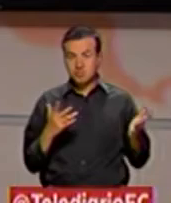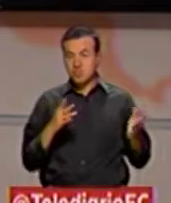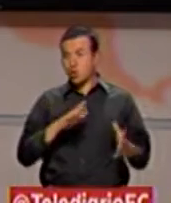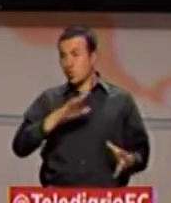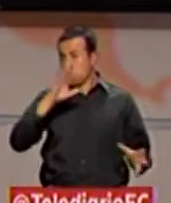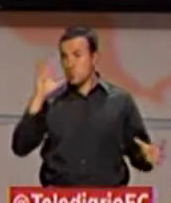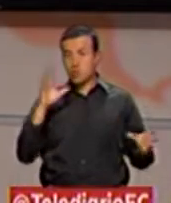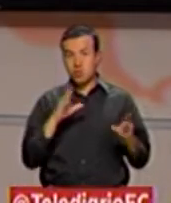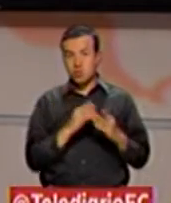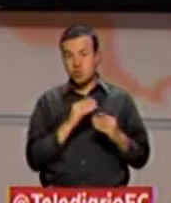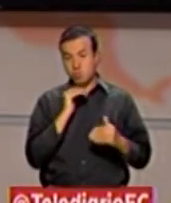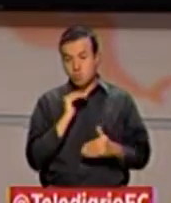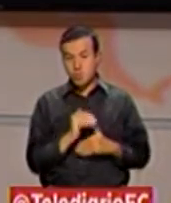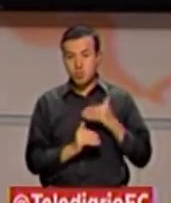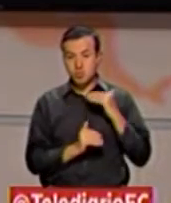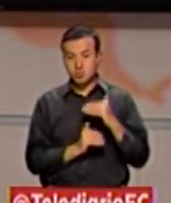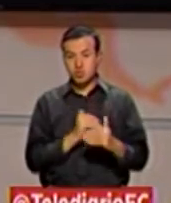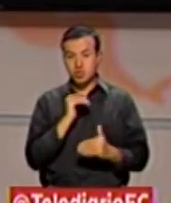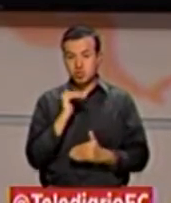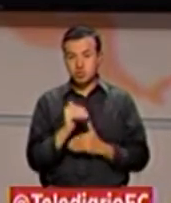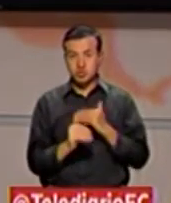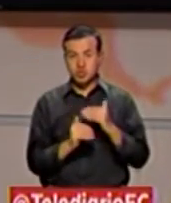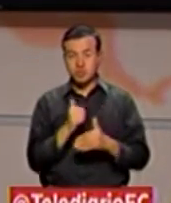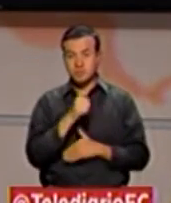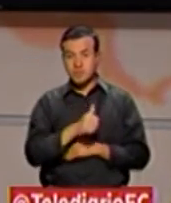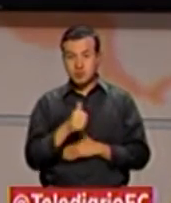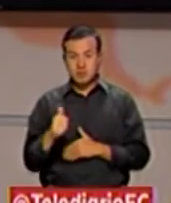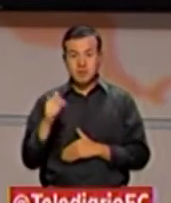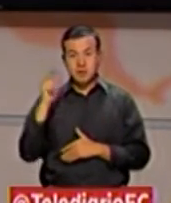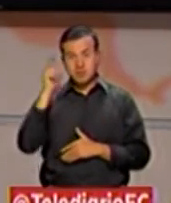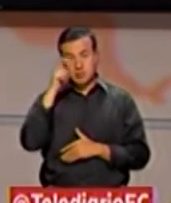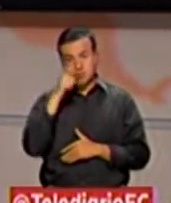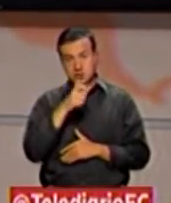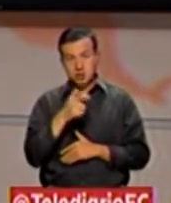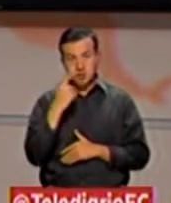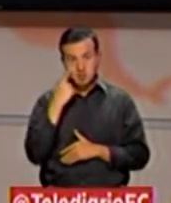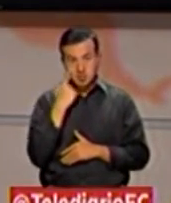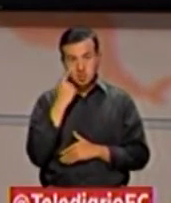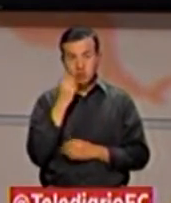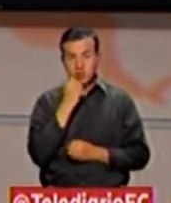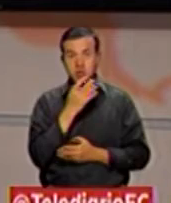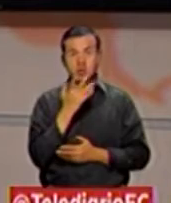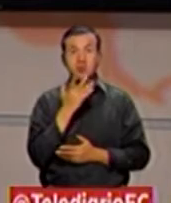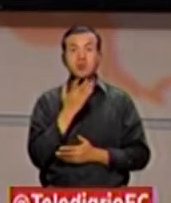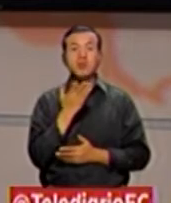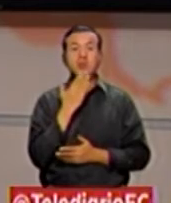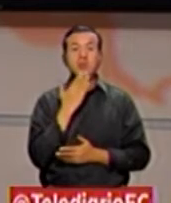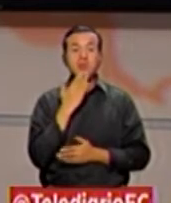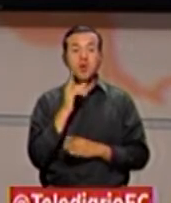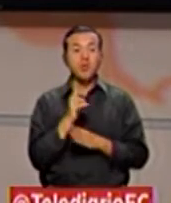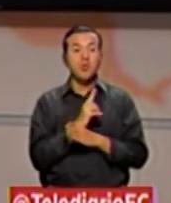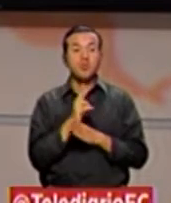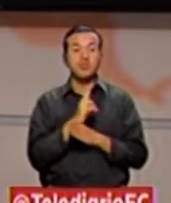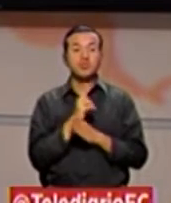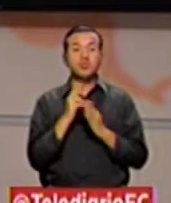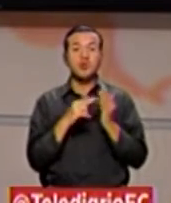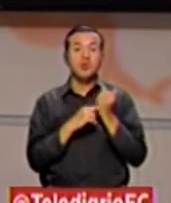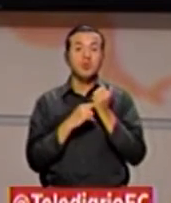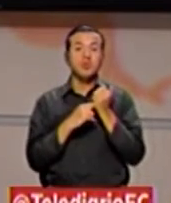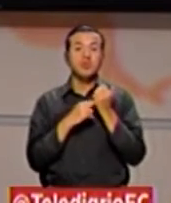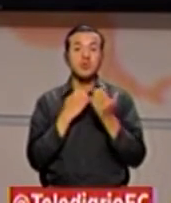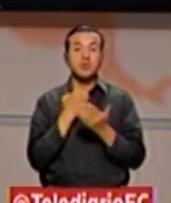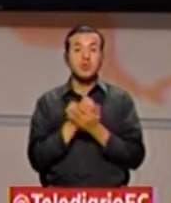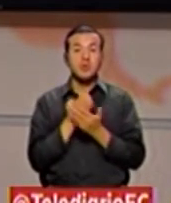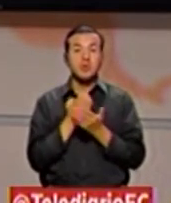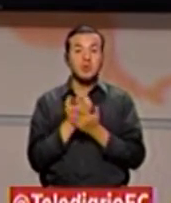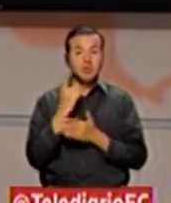recaudos procesales obtenidos por la propia Fiscalía General del Estado, se establece la utilización de recursos económicos